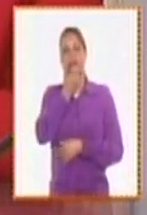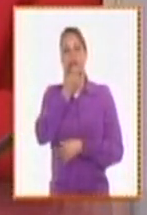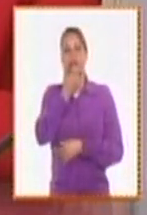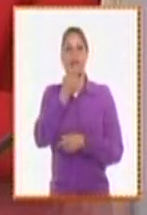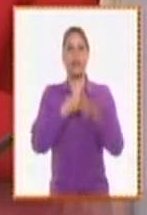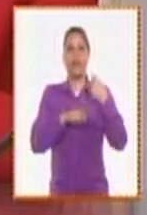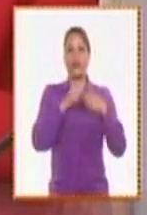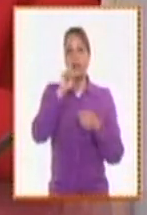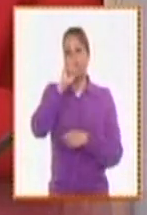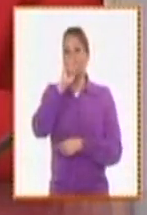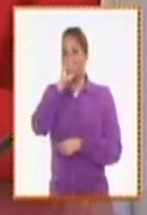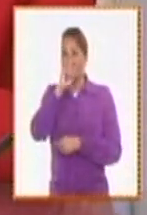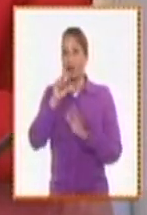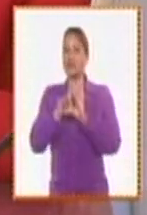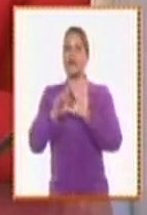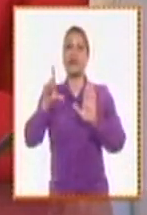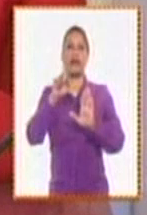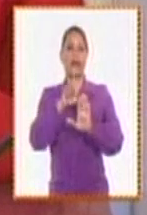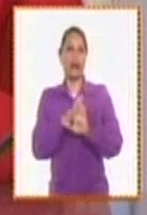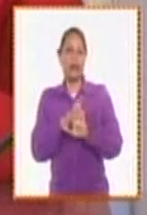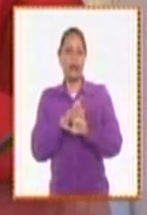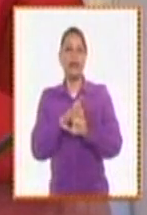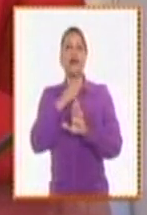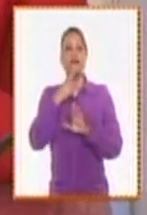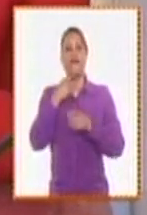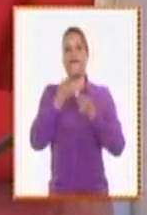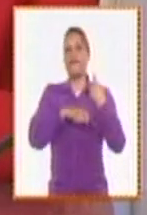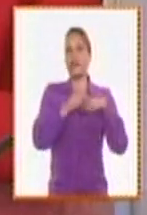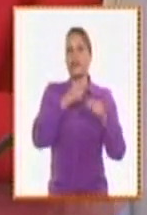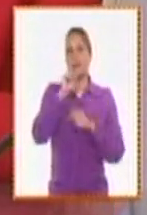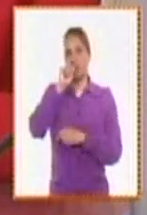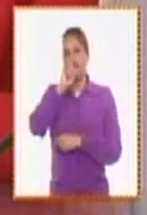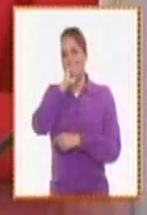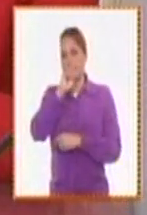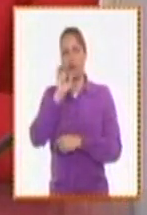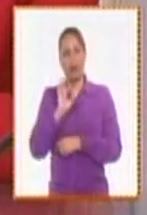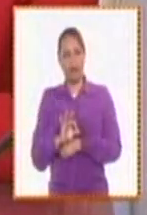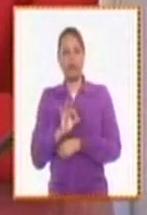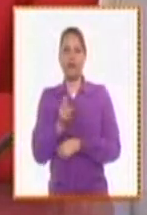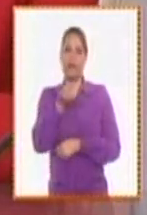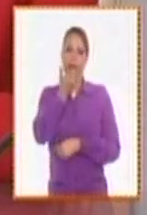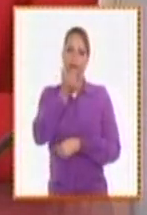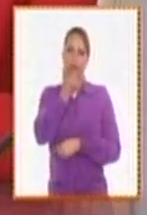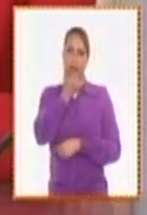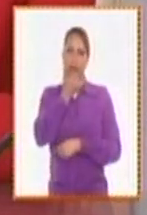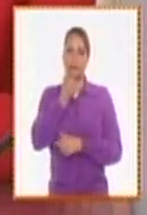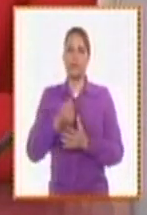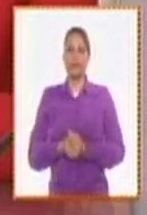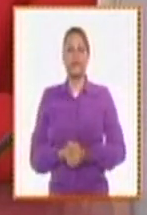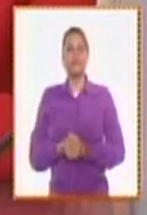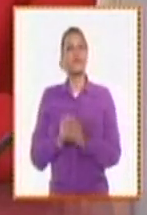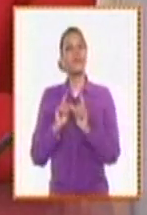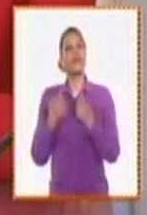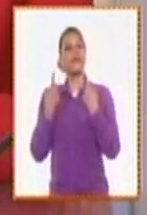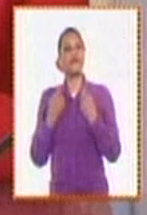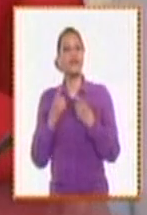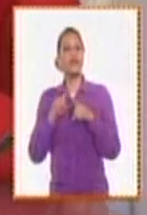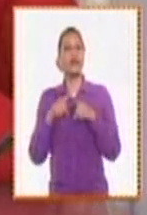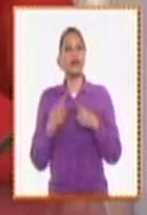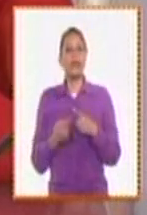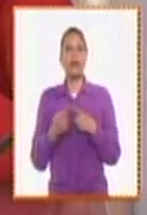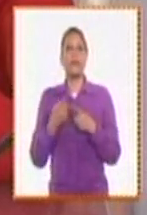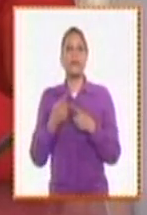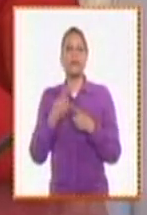actividad ilícita relacionada con el comercio de la droga, y evidentemente que requieren de